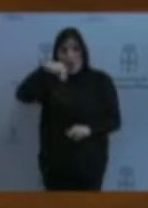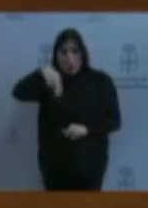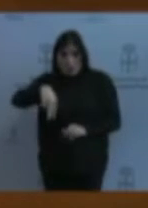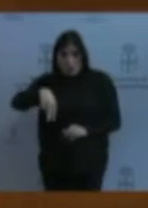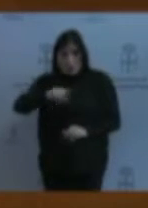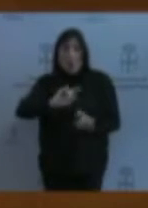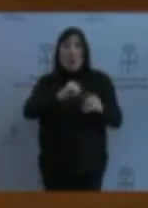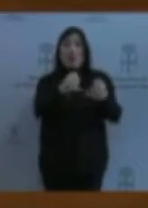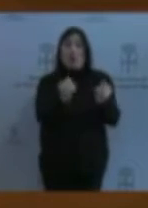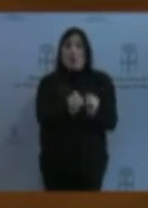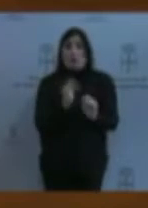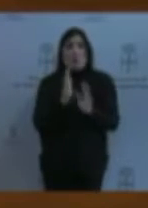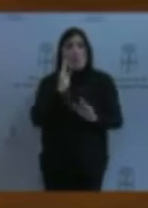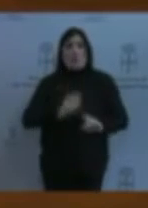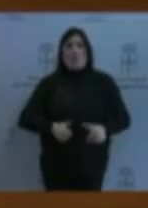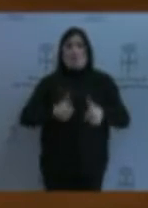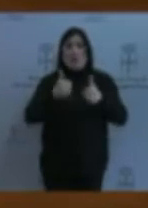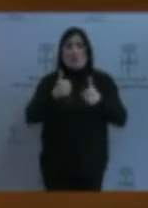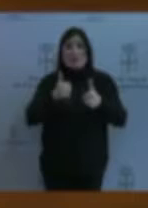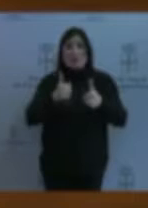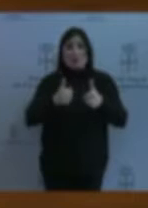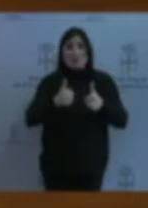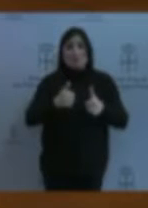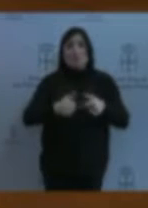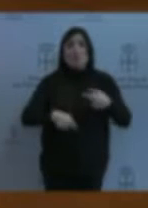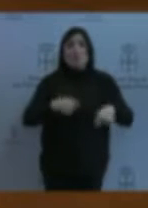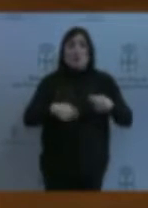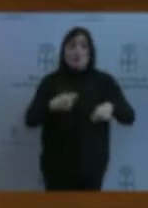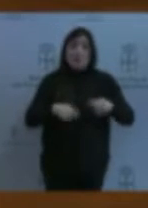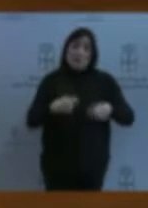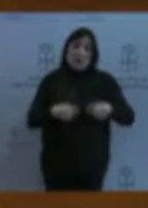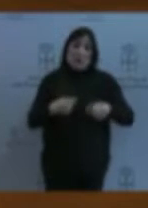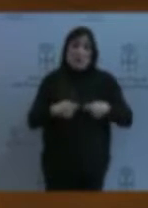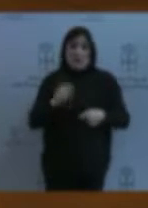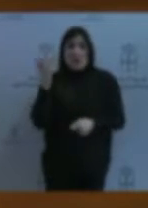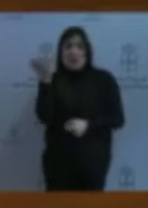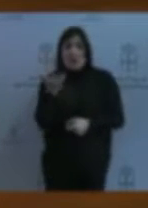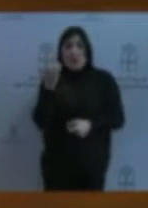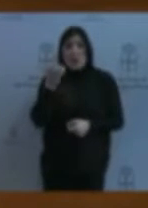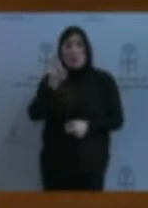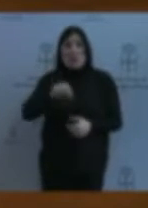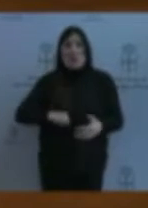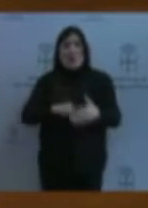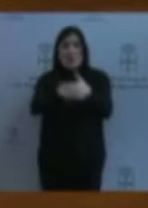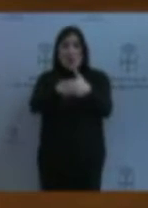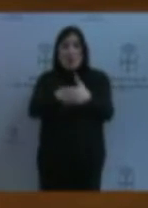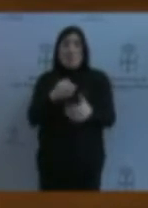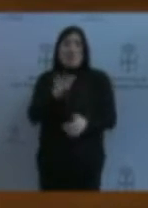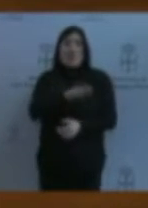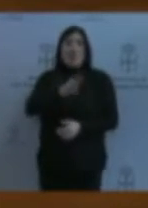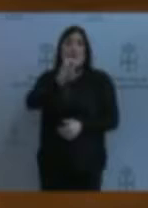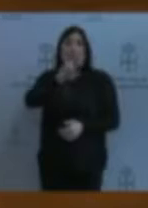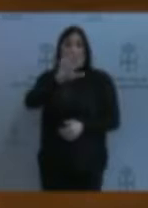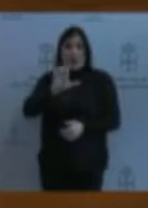del Rey Aurelio, Langreo y Laviana, y Parres en la comarca oriental.